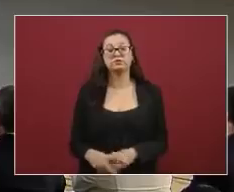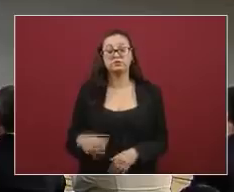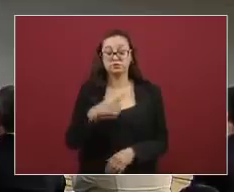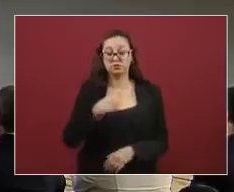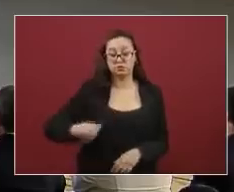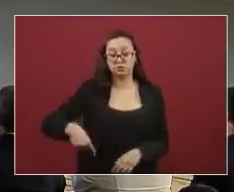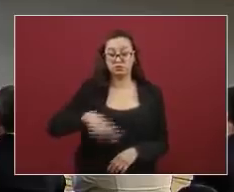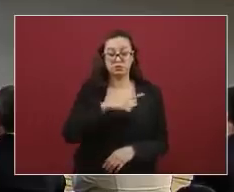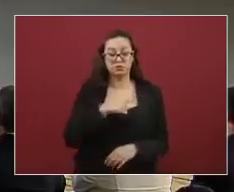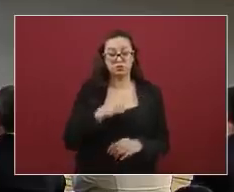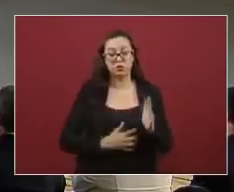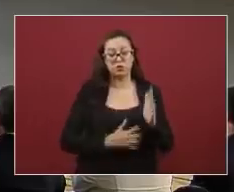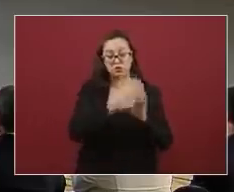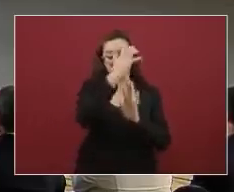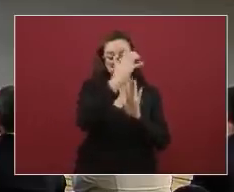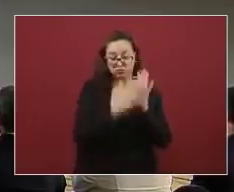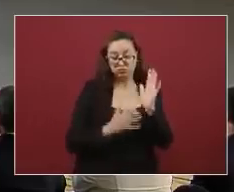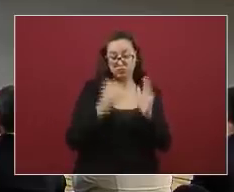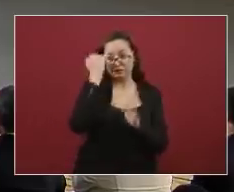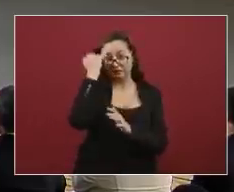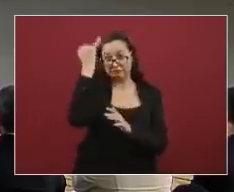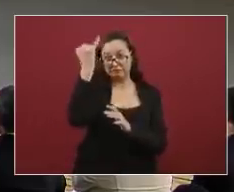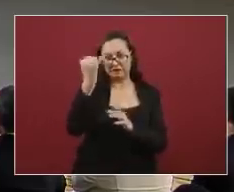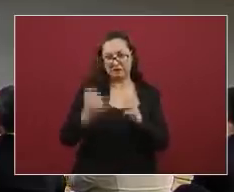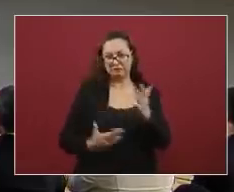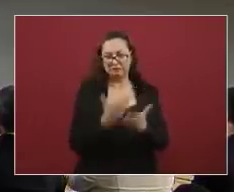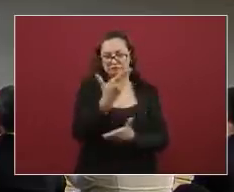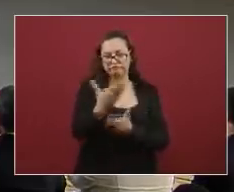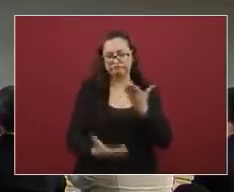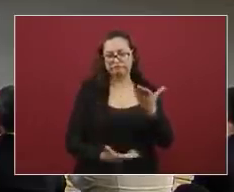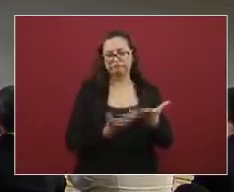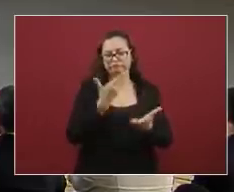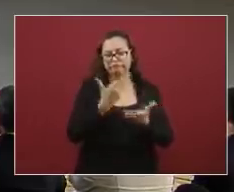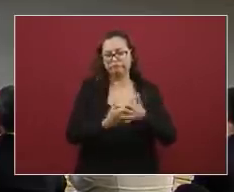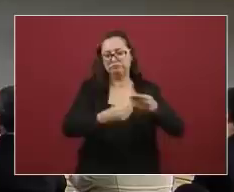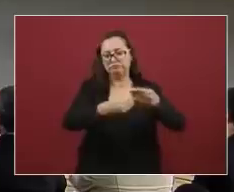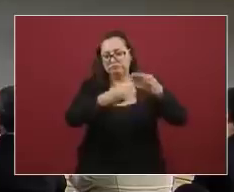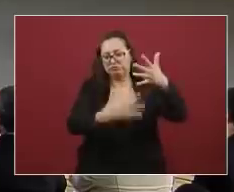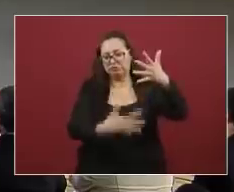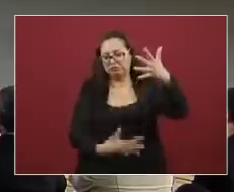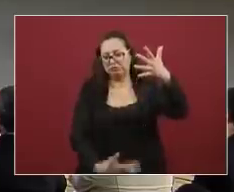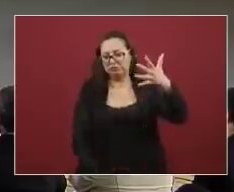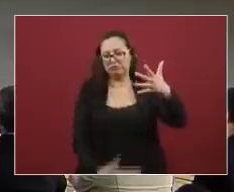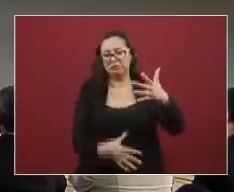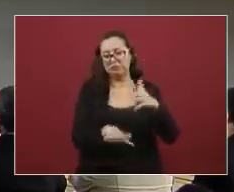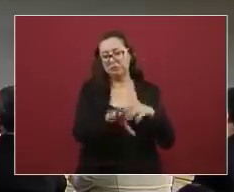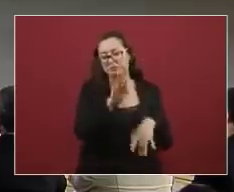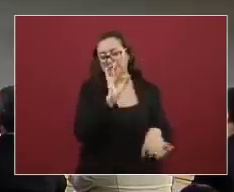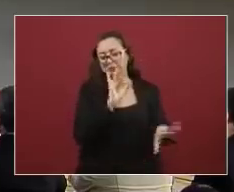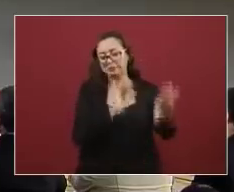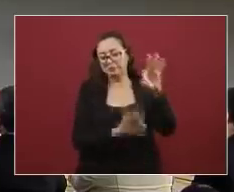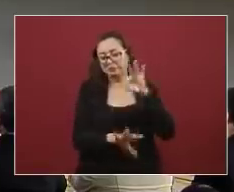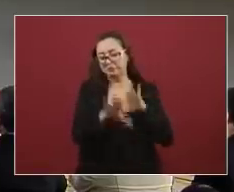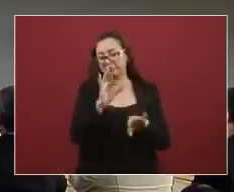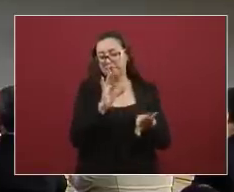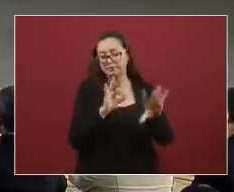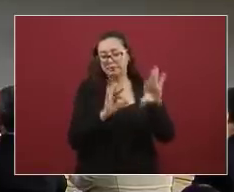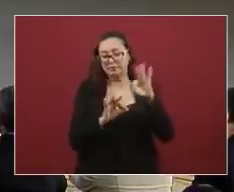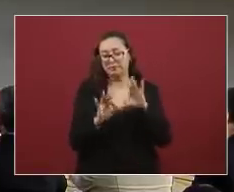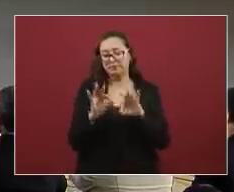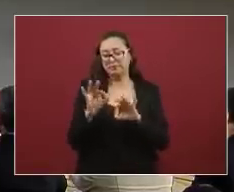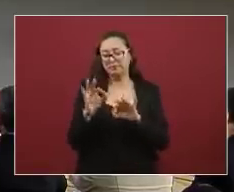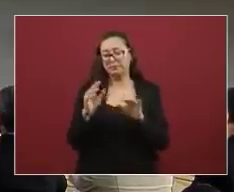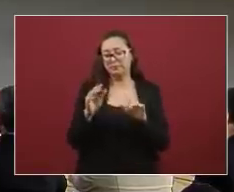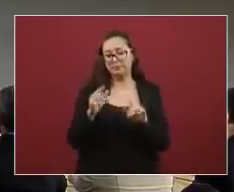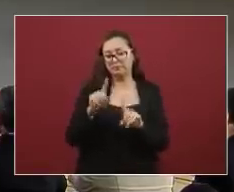puntual, aunque pues la iniciativa es mucho más que este resumen, las principales diferencias entre